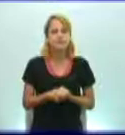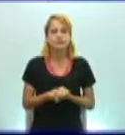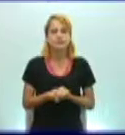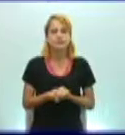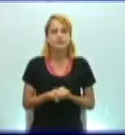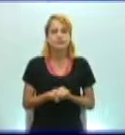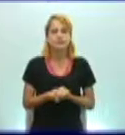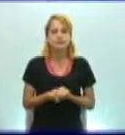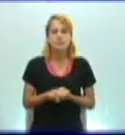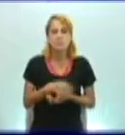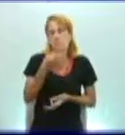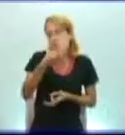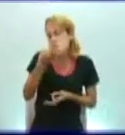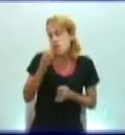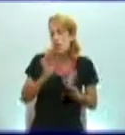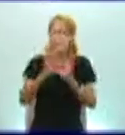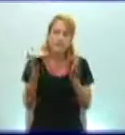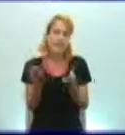Coméntenlo con su familia.